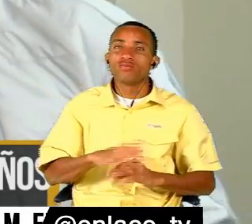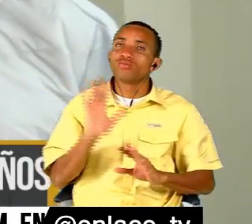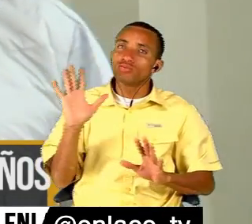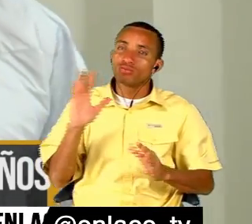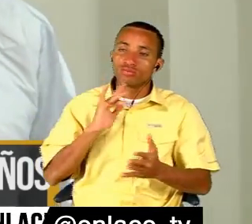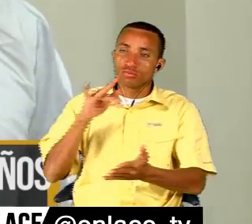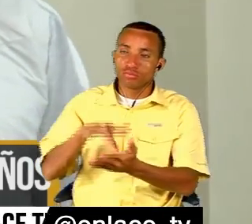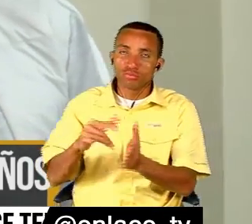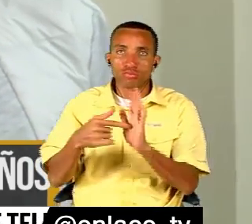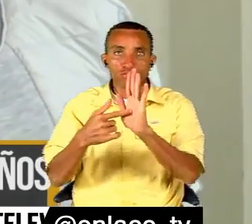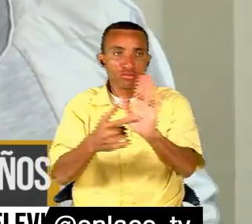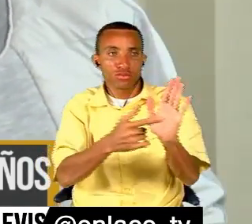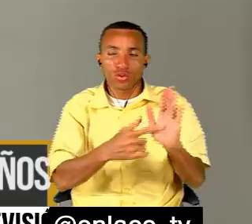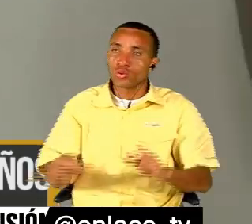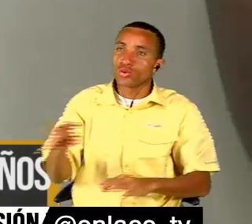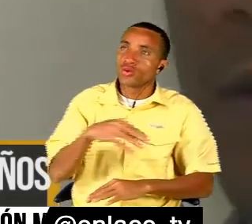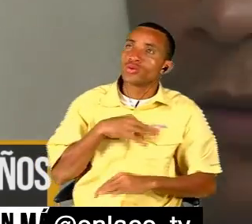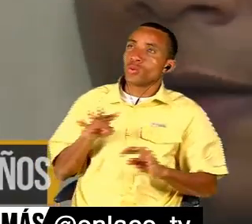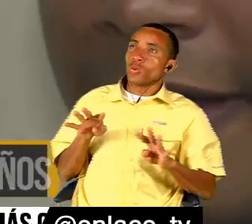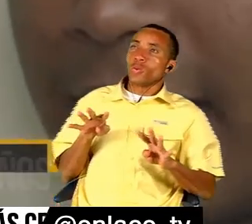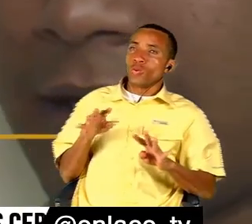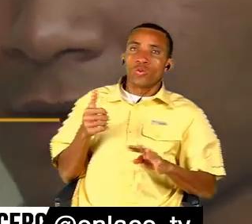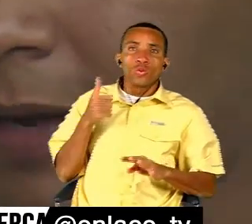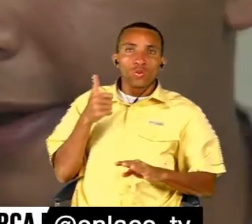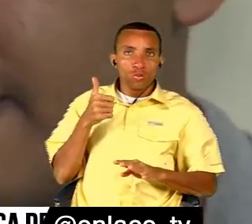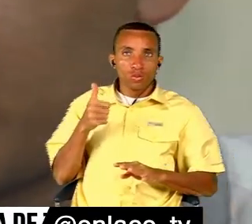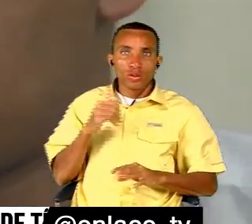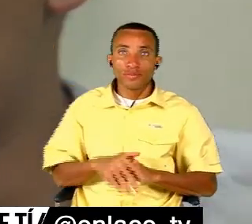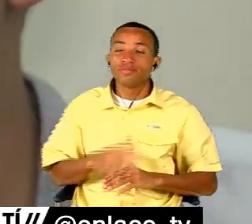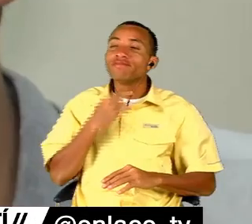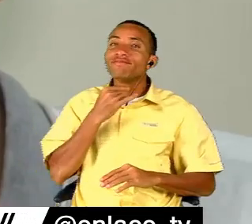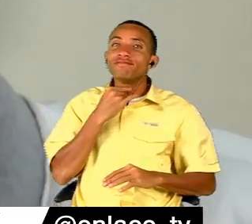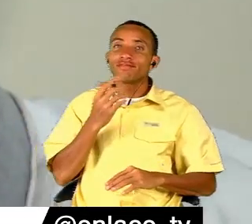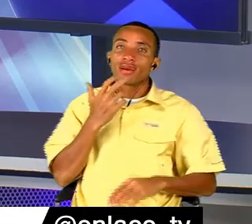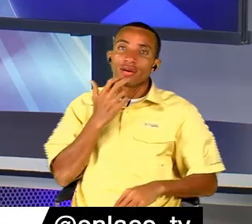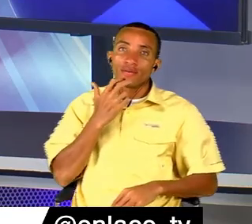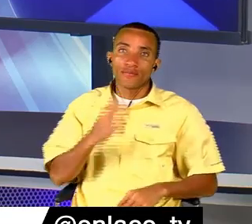plena aceptación de quienes se dieron este banquete de buen humor.